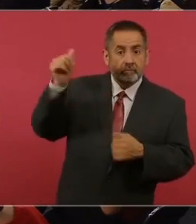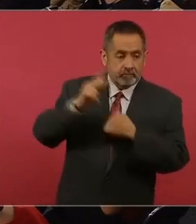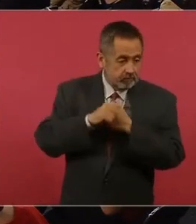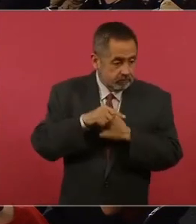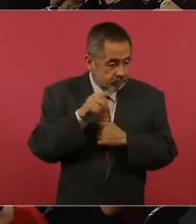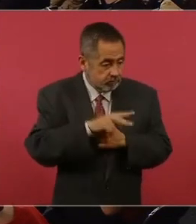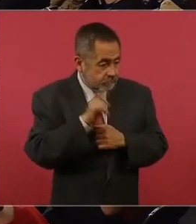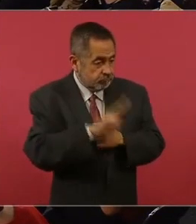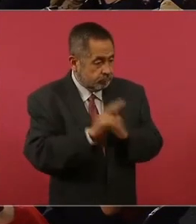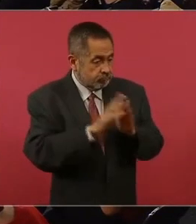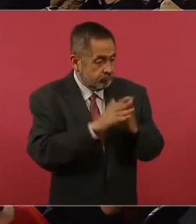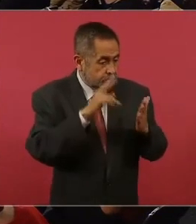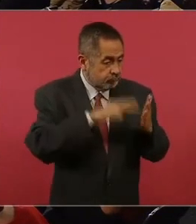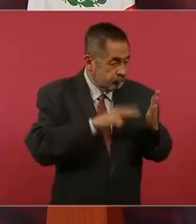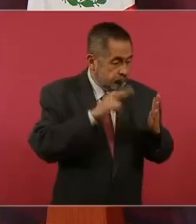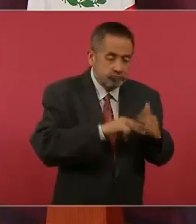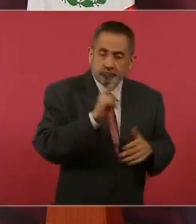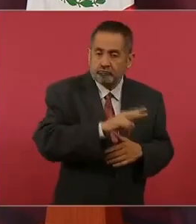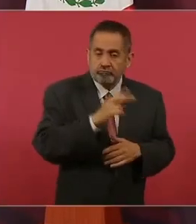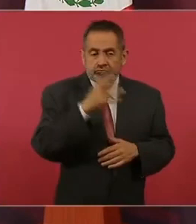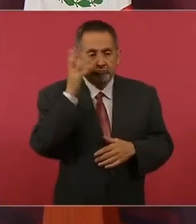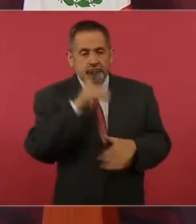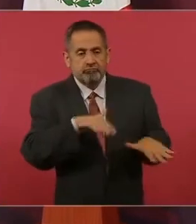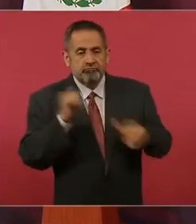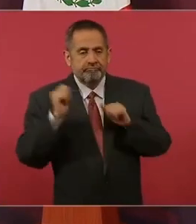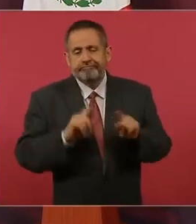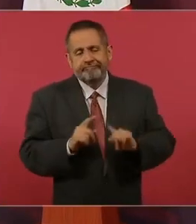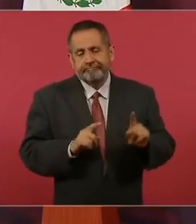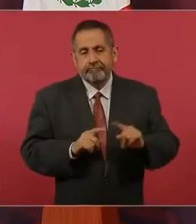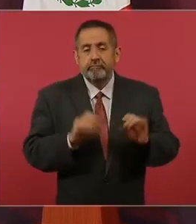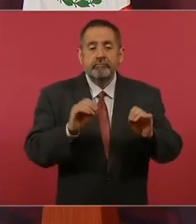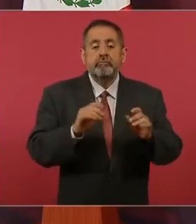o el Reforma, porque entonces sí